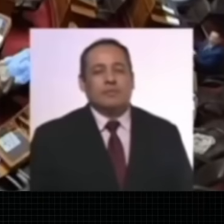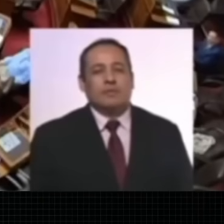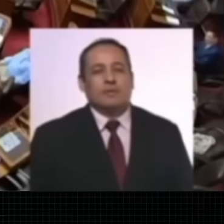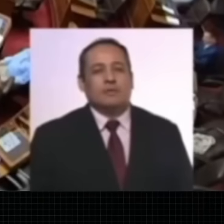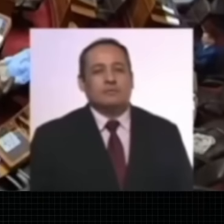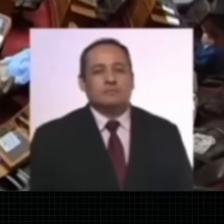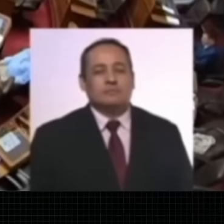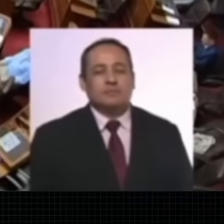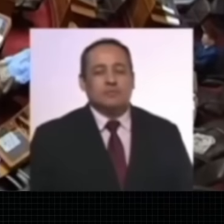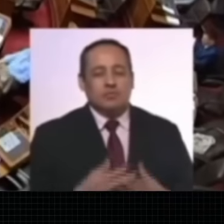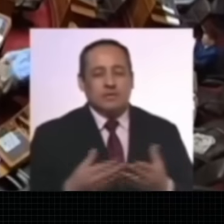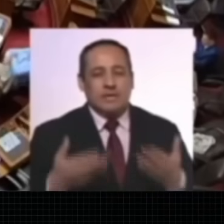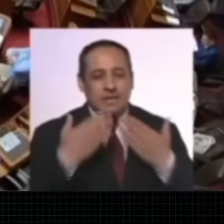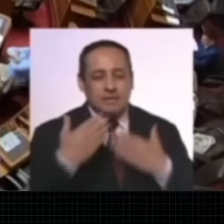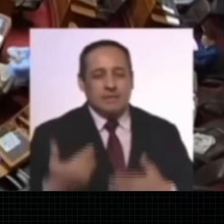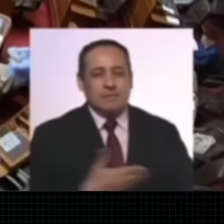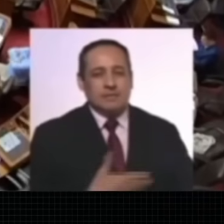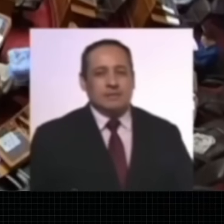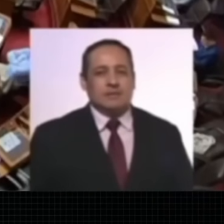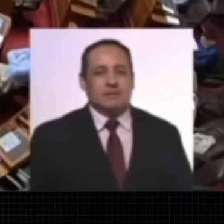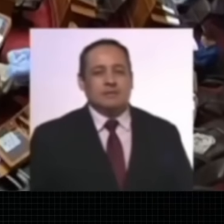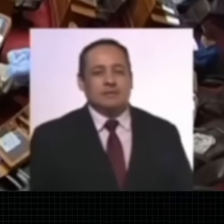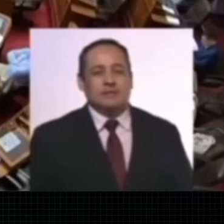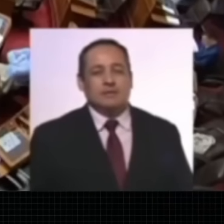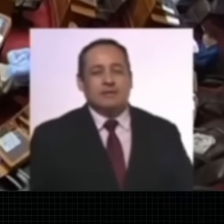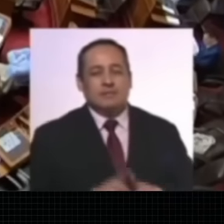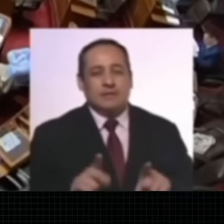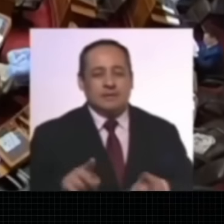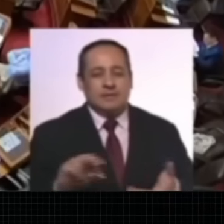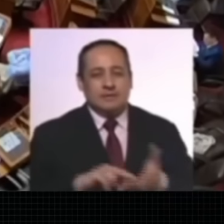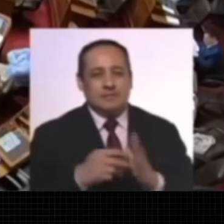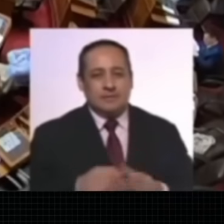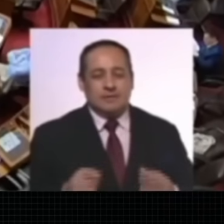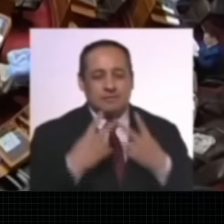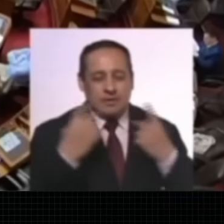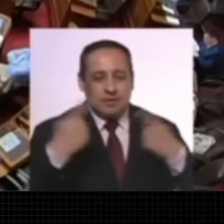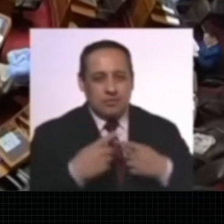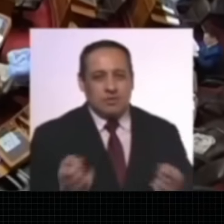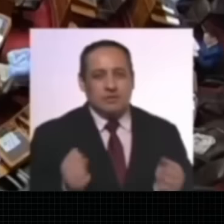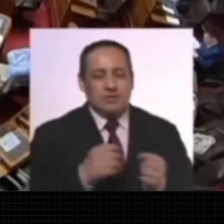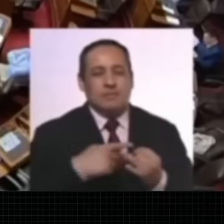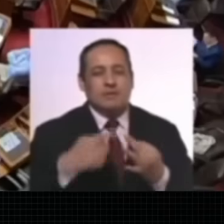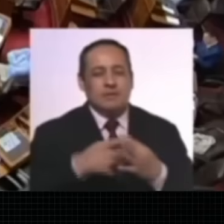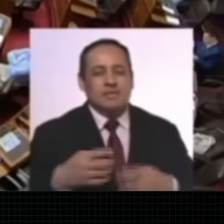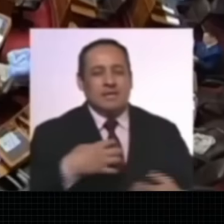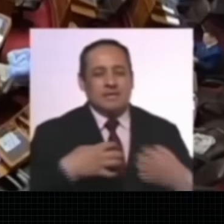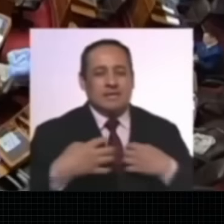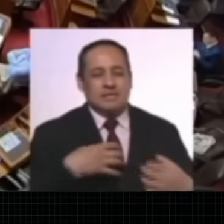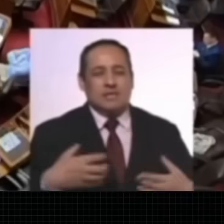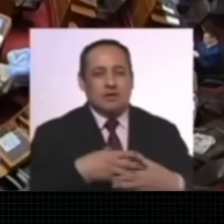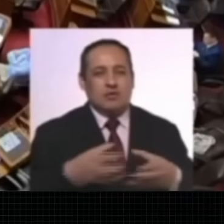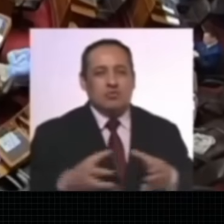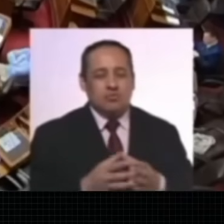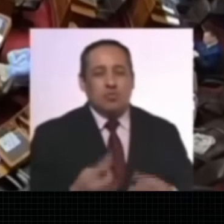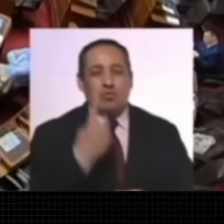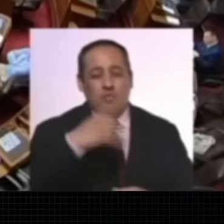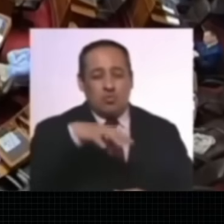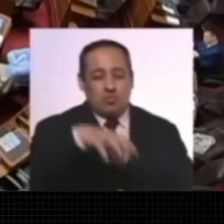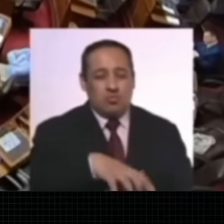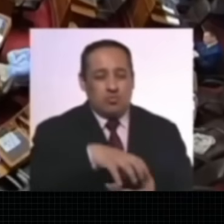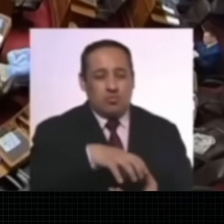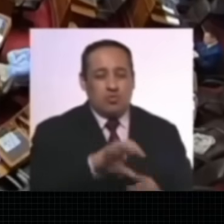Gracias presidente efectivamente una de las principales críticas al sistema unicameral